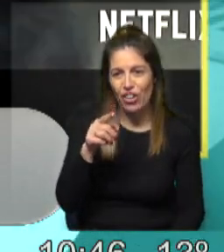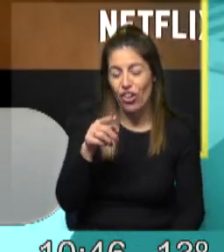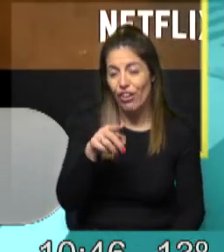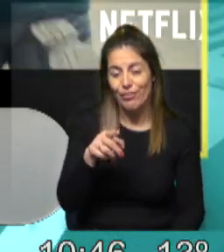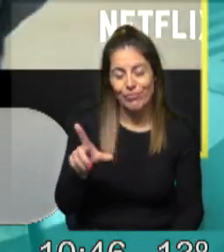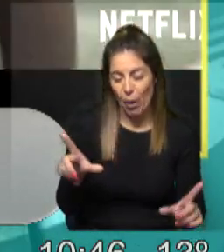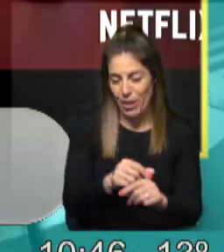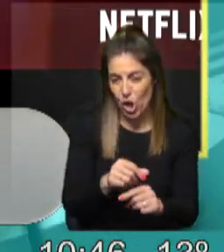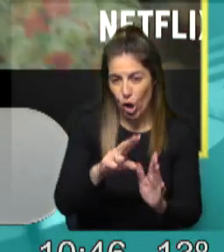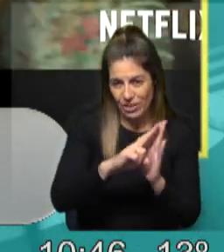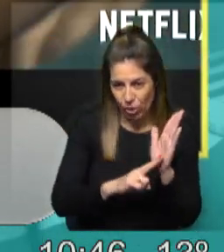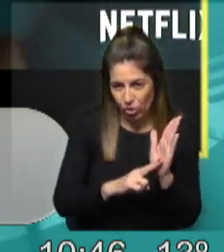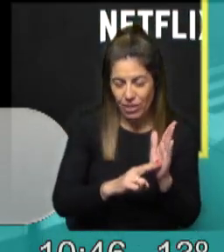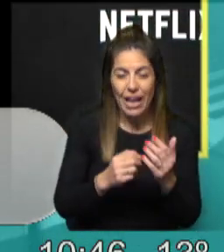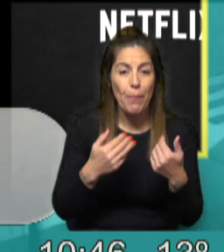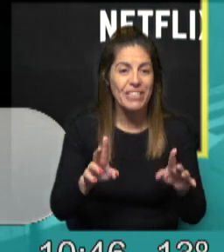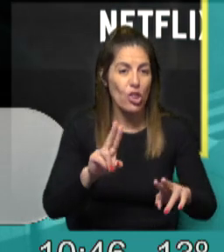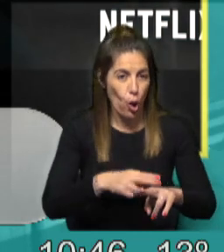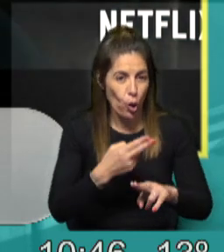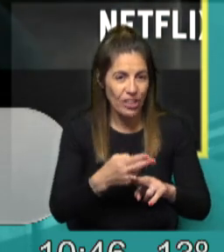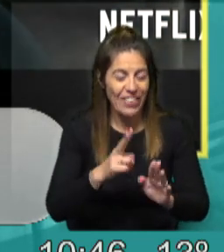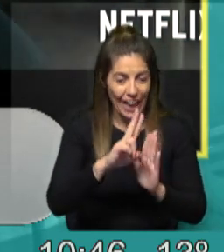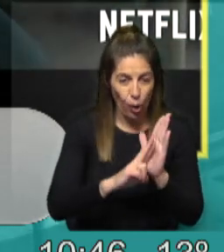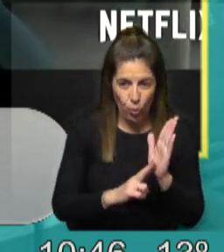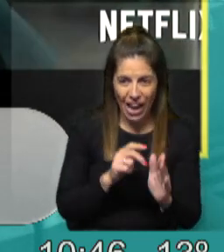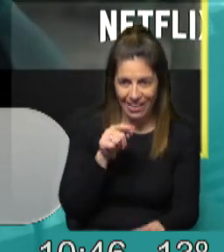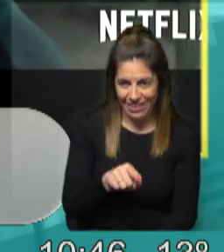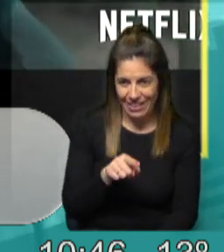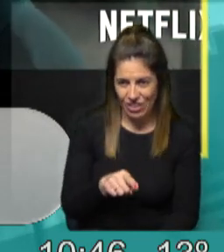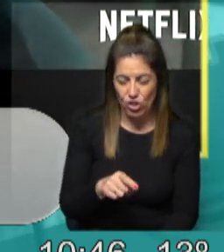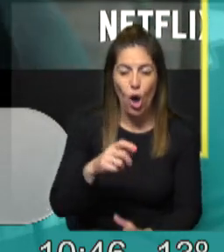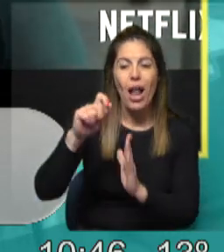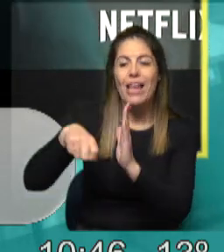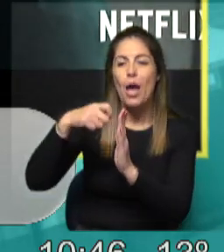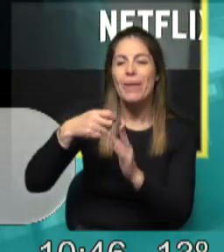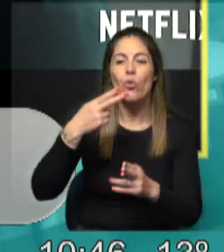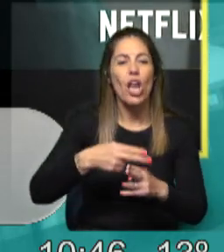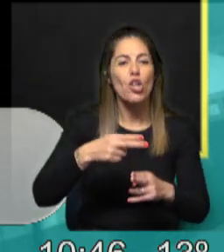están recomenzando a tratar de, bueno, regular justamente eso. La película se llama Siete Prisioneros,